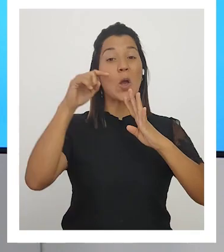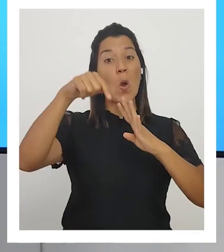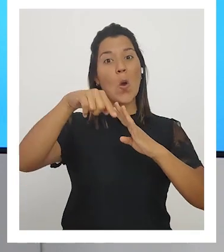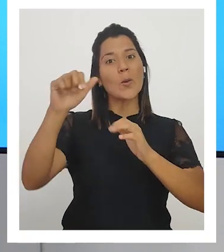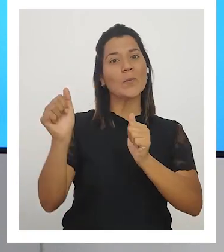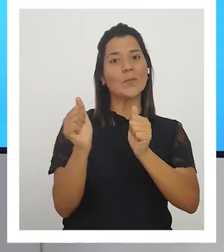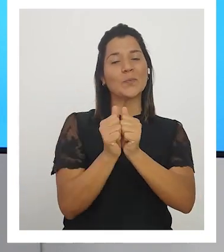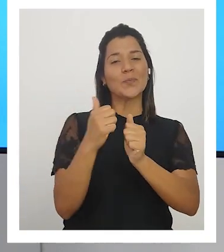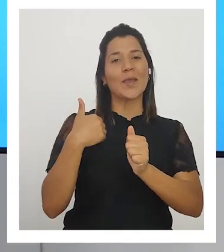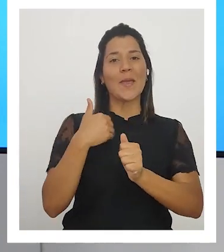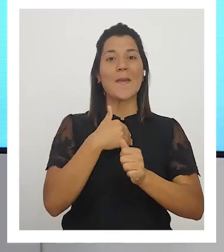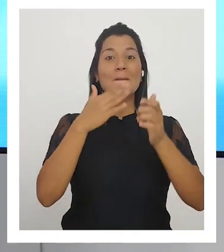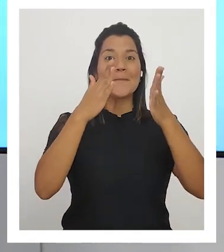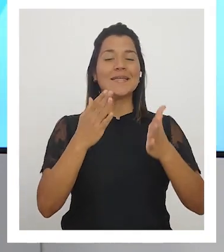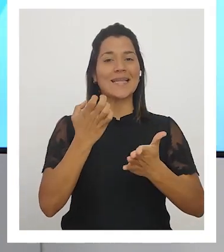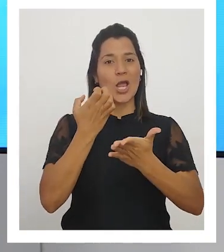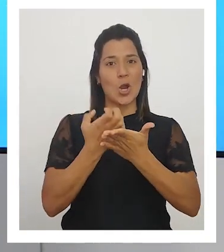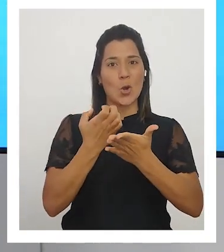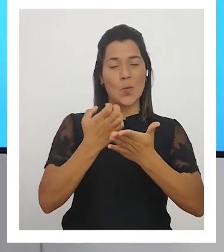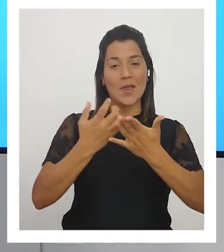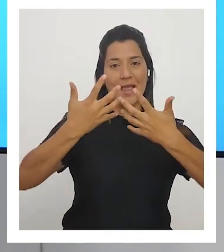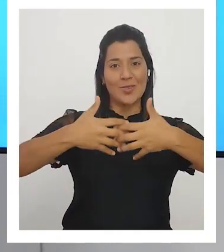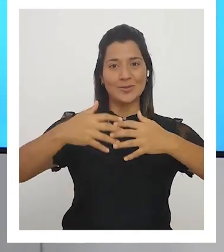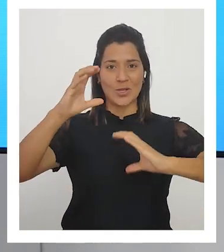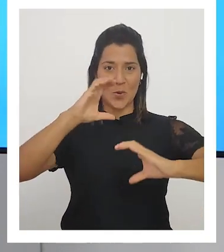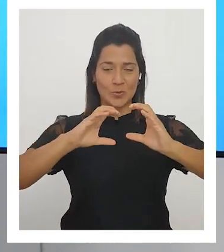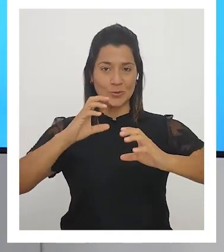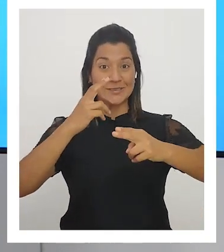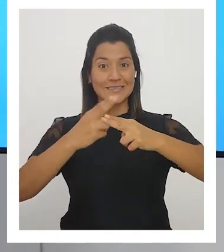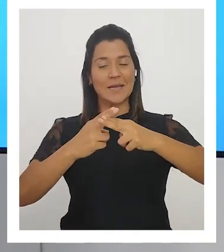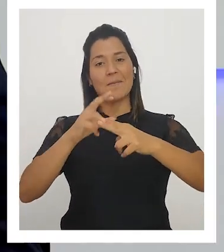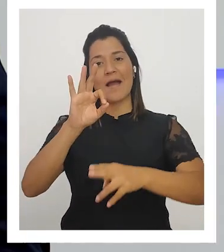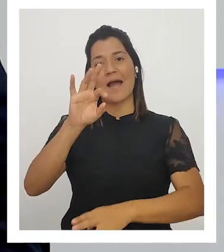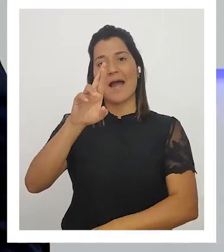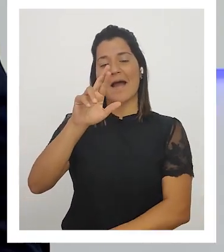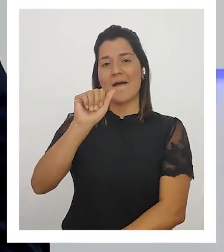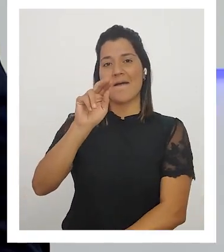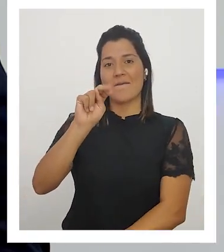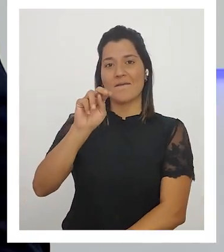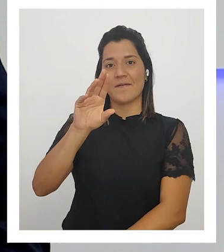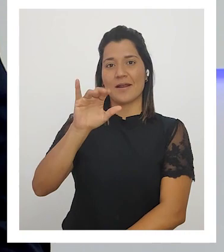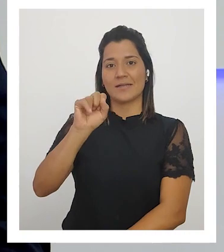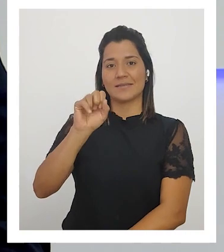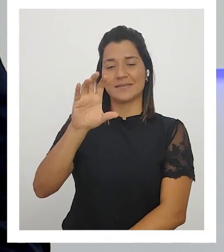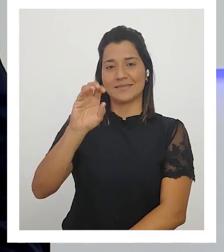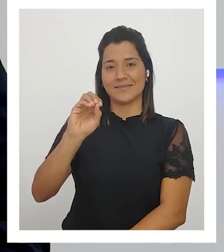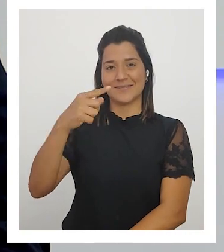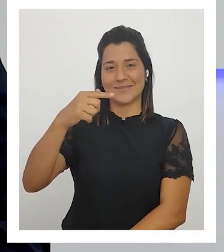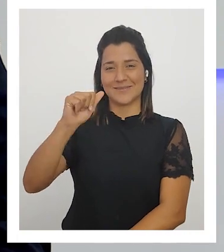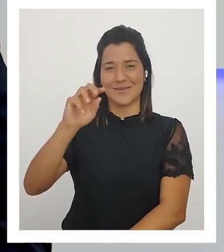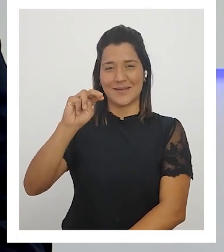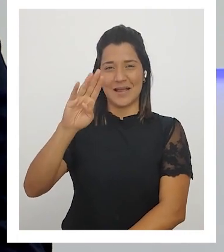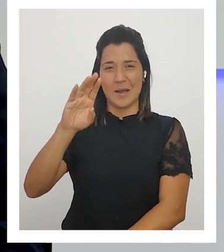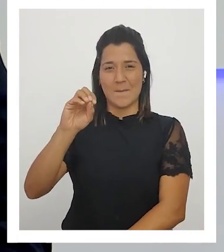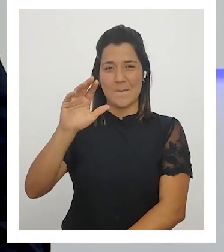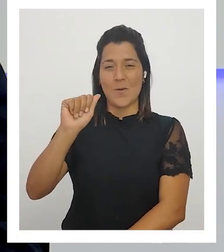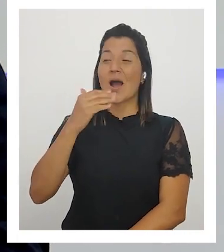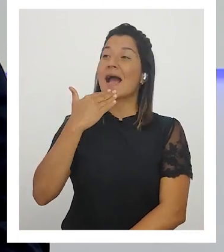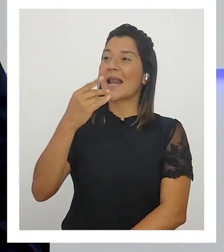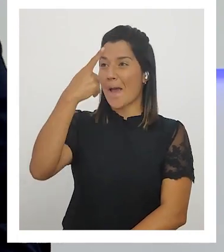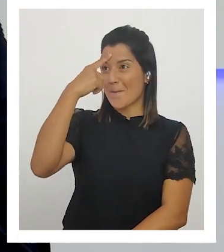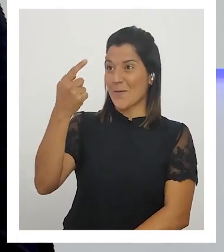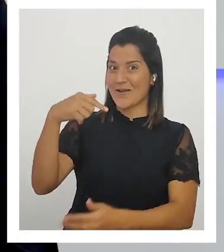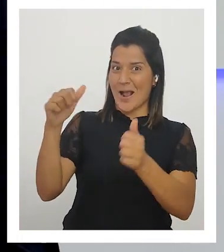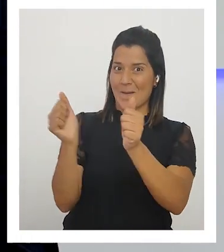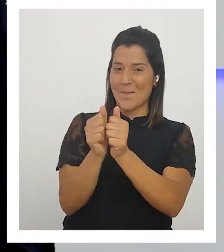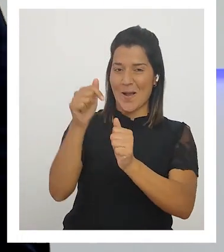Economía, Industria y Comercio, don Francisco Gamboa. Don Francisco, gracias por estar acompañándonos el día de hoy. Gracias, Ana